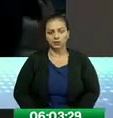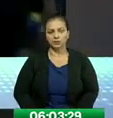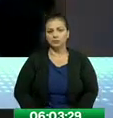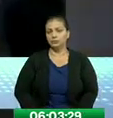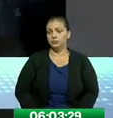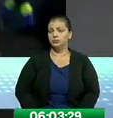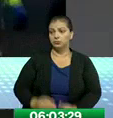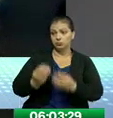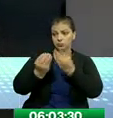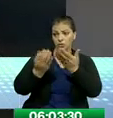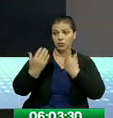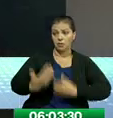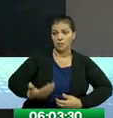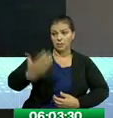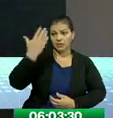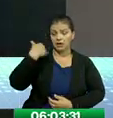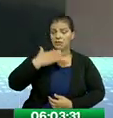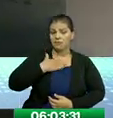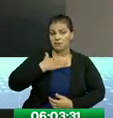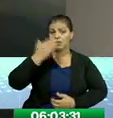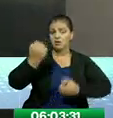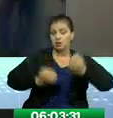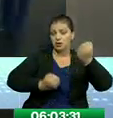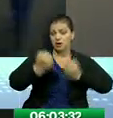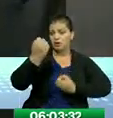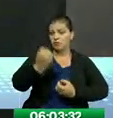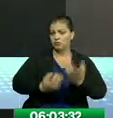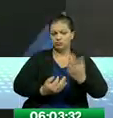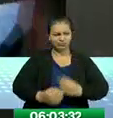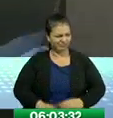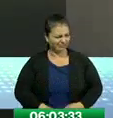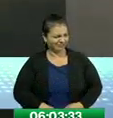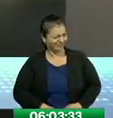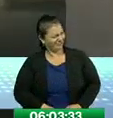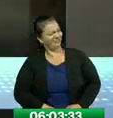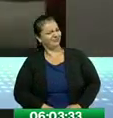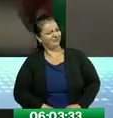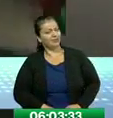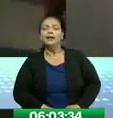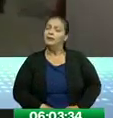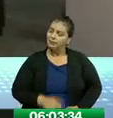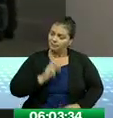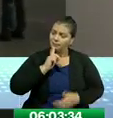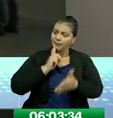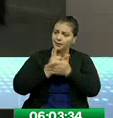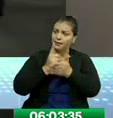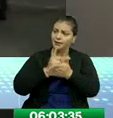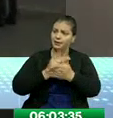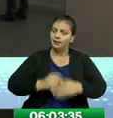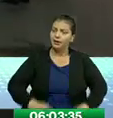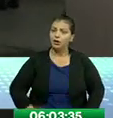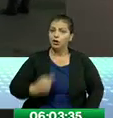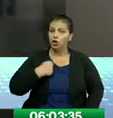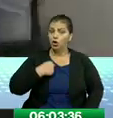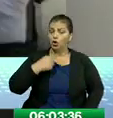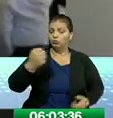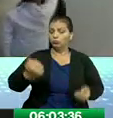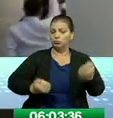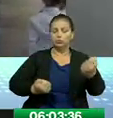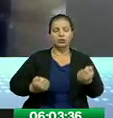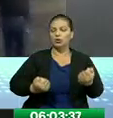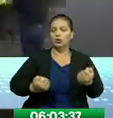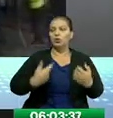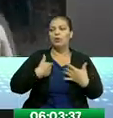carro. Habla bien. Te lo prometo. Eso es ser fuerte adrenalina, ¿no? Te lo prometo. Gracias a Dios yo no estaba adentro. Pero el carro